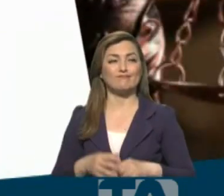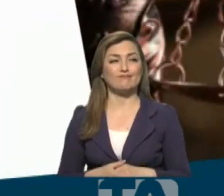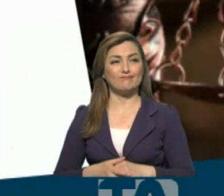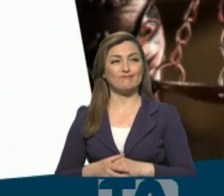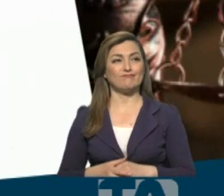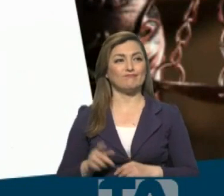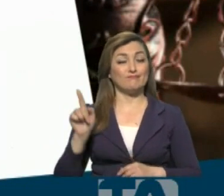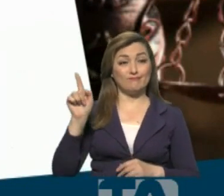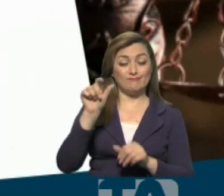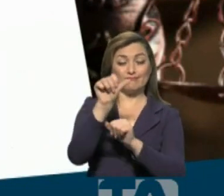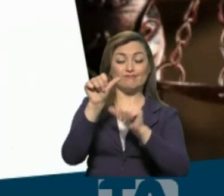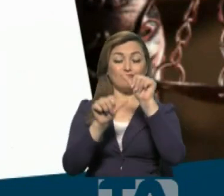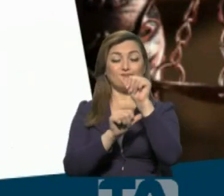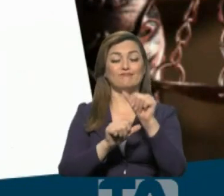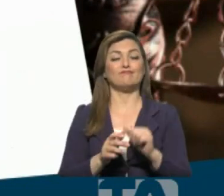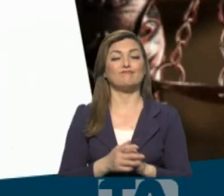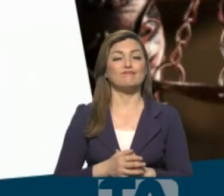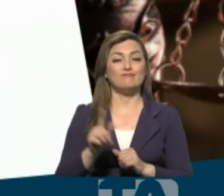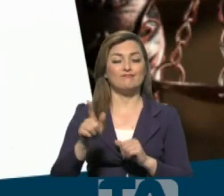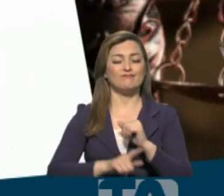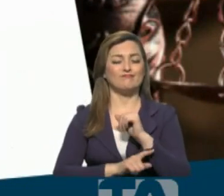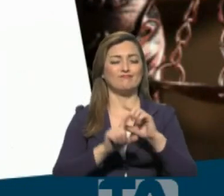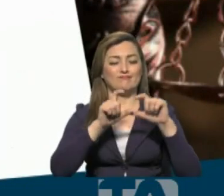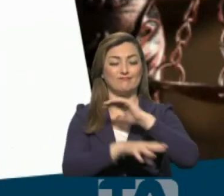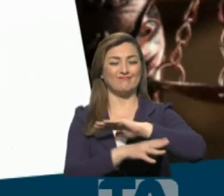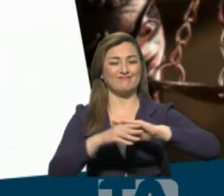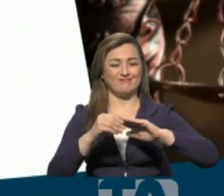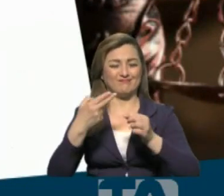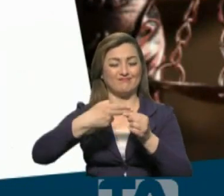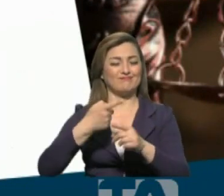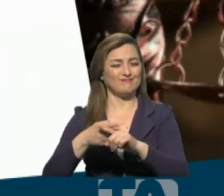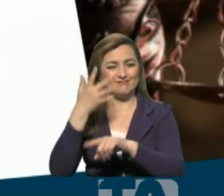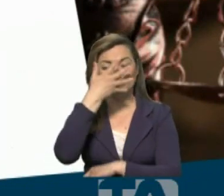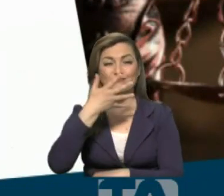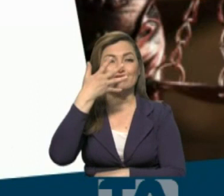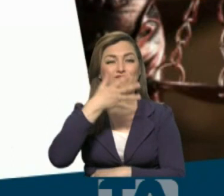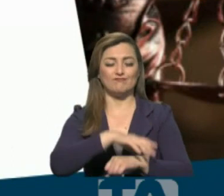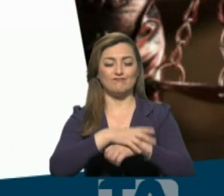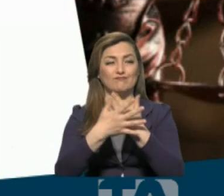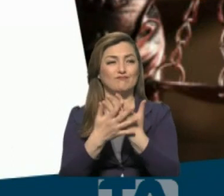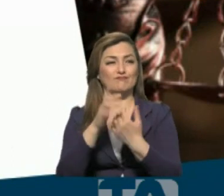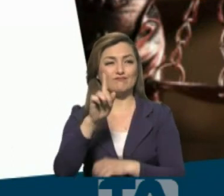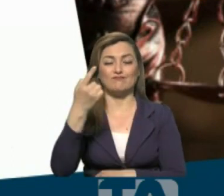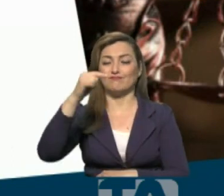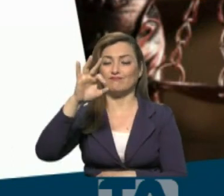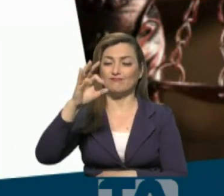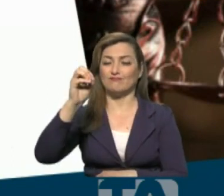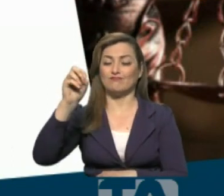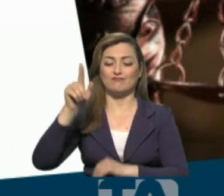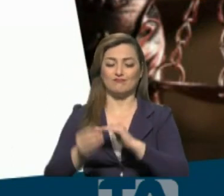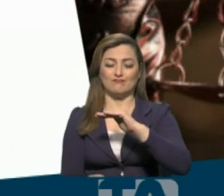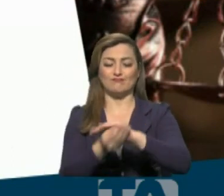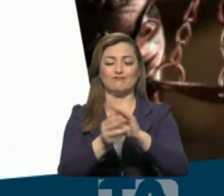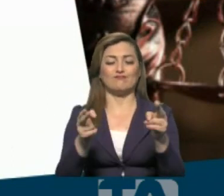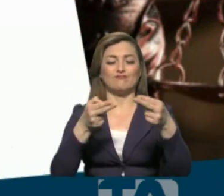Arturo Escobar, asesor de la refinería de Esmeraldas, encarcelado tras recibir 1.900.000 dólares en sobornos, según